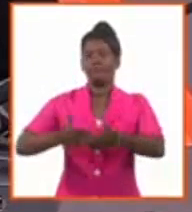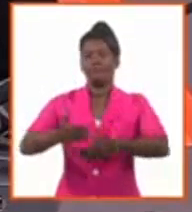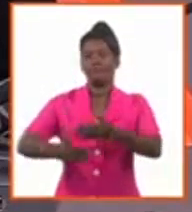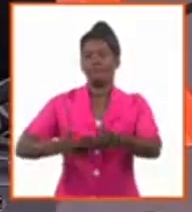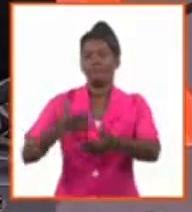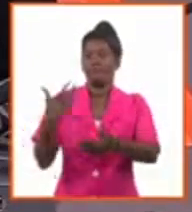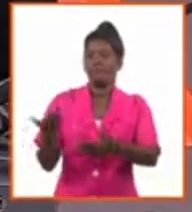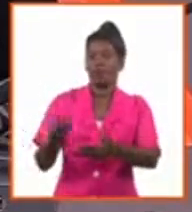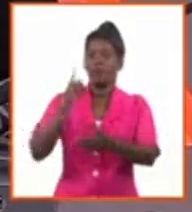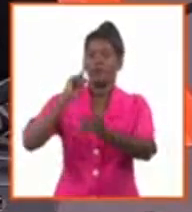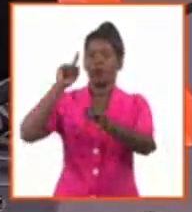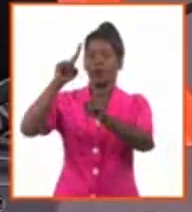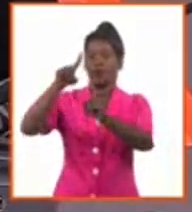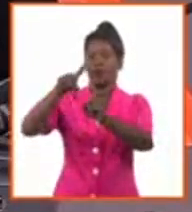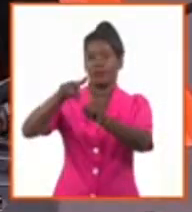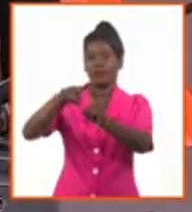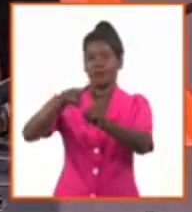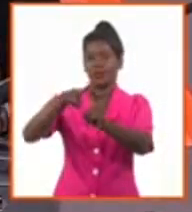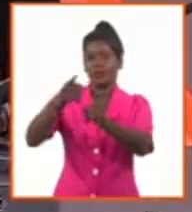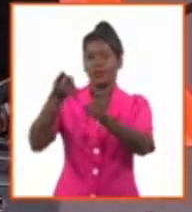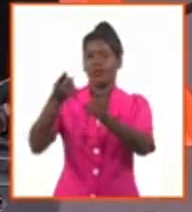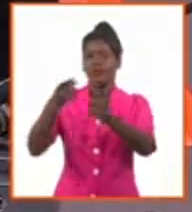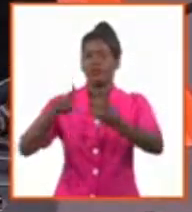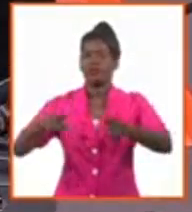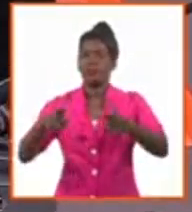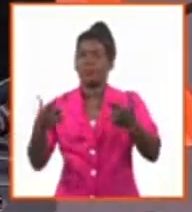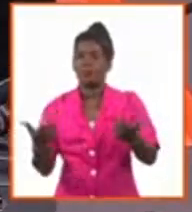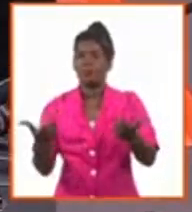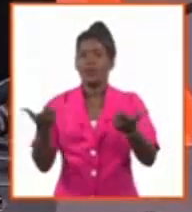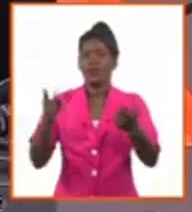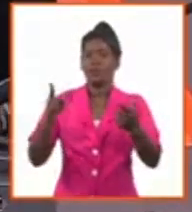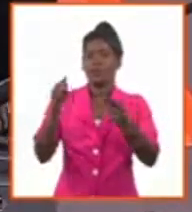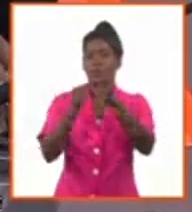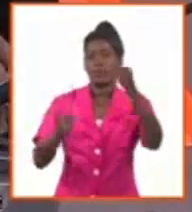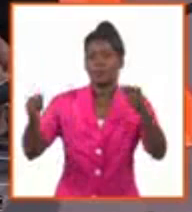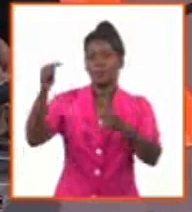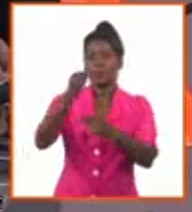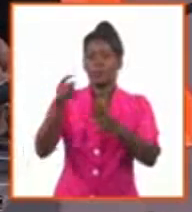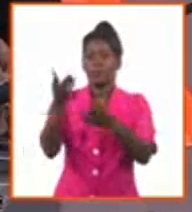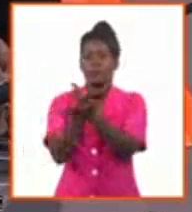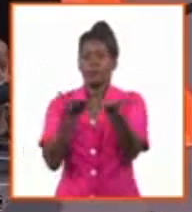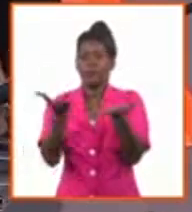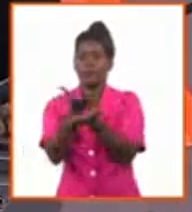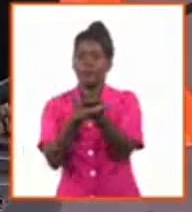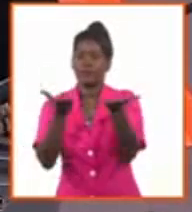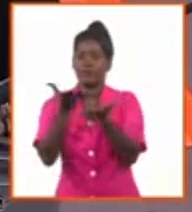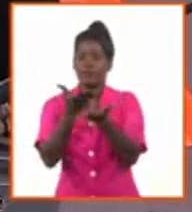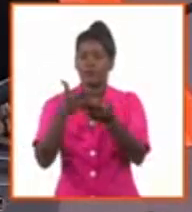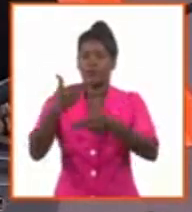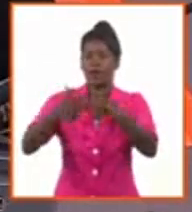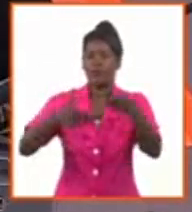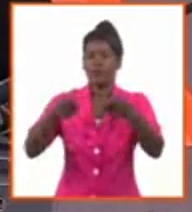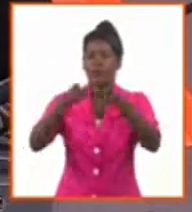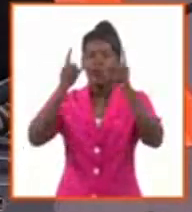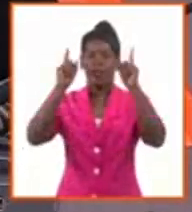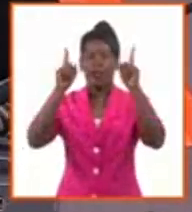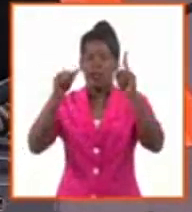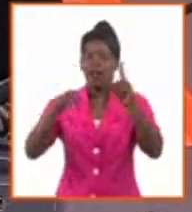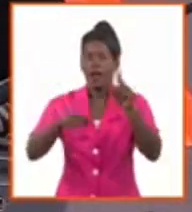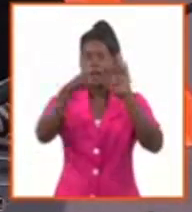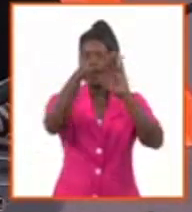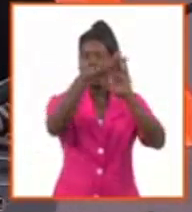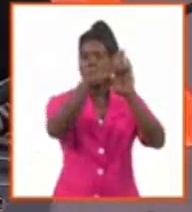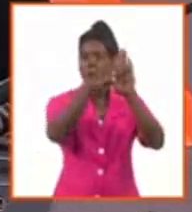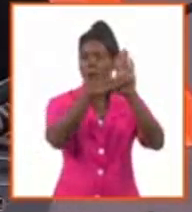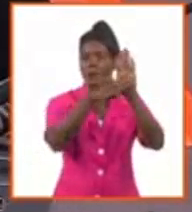cuáles son los objetivos que persigue la federación, cuáles serán los principales temas de discusión y los escenarios de estos debates,